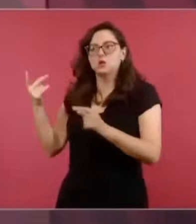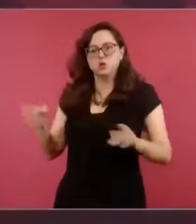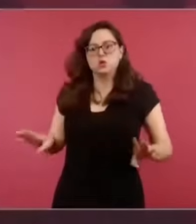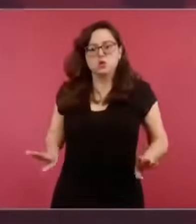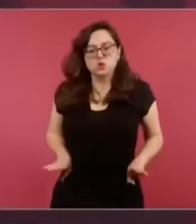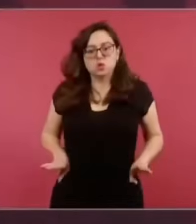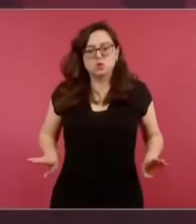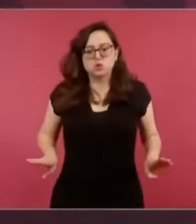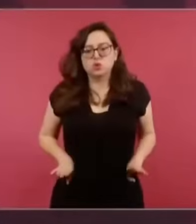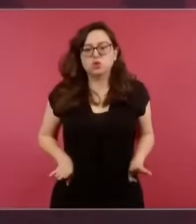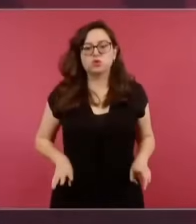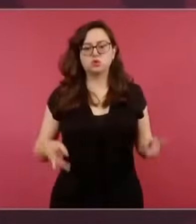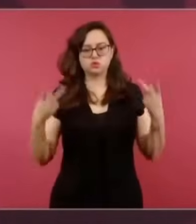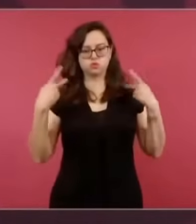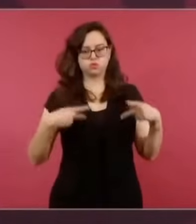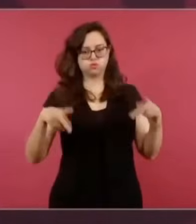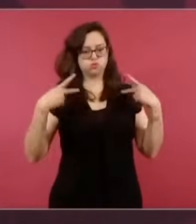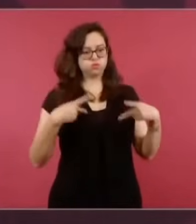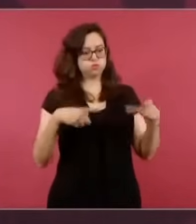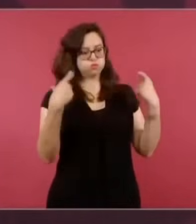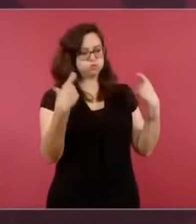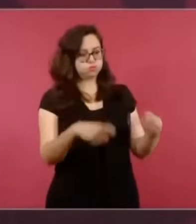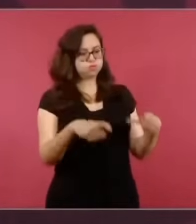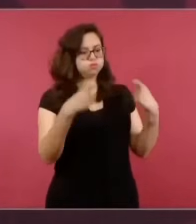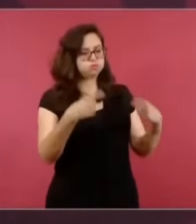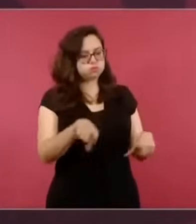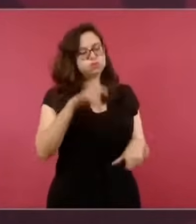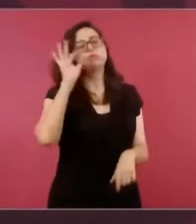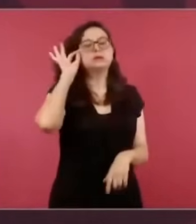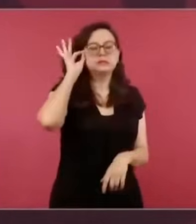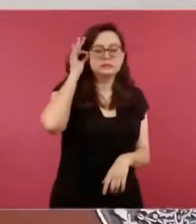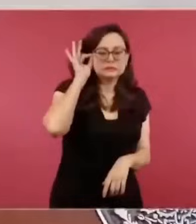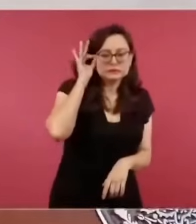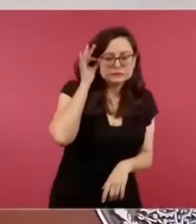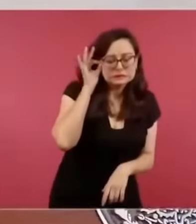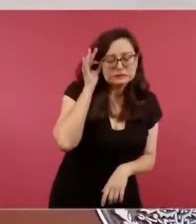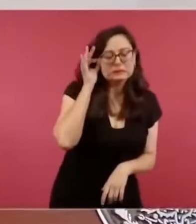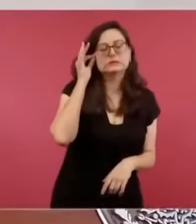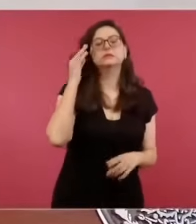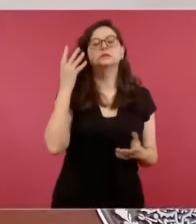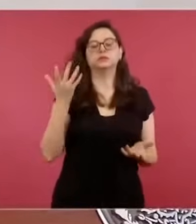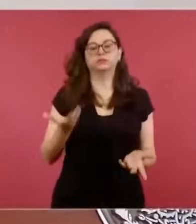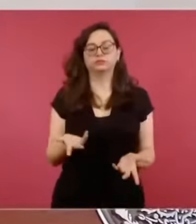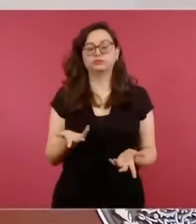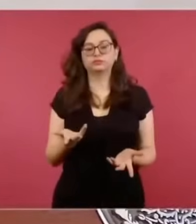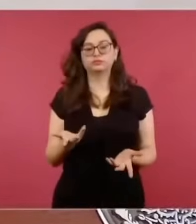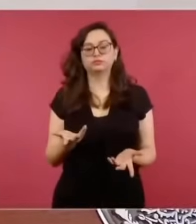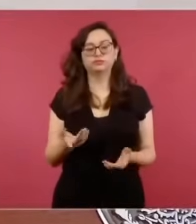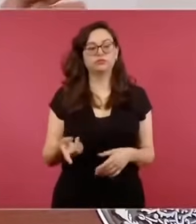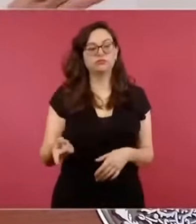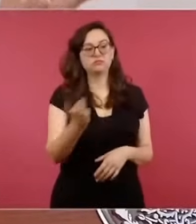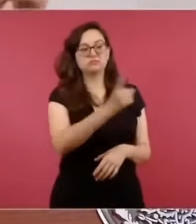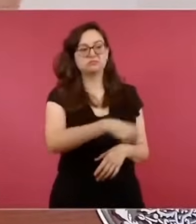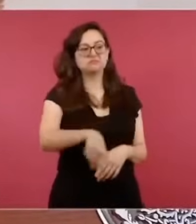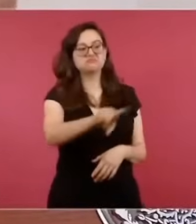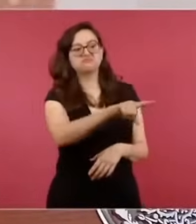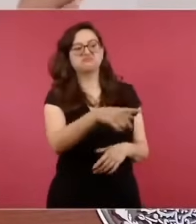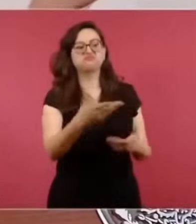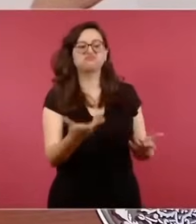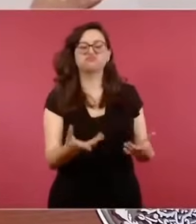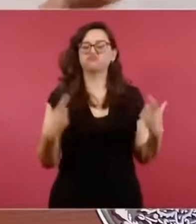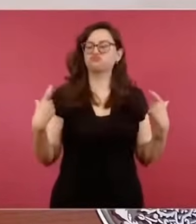de la oligarquía, de los que se sentían dueños de México, que no pagaban